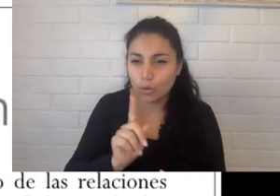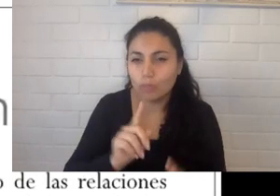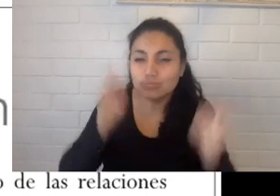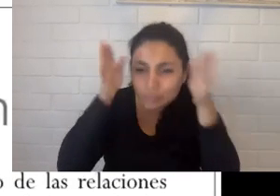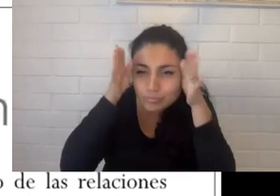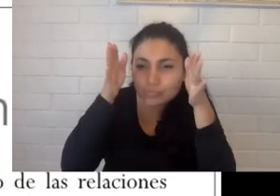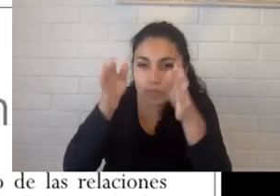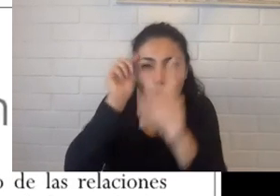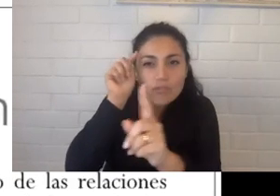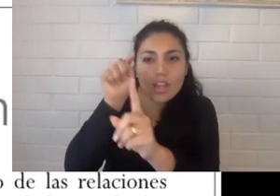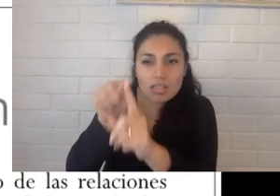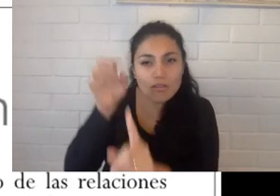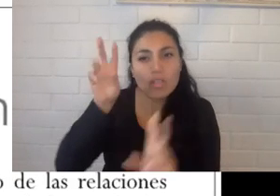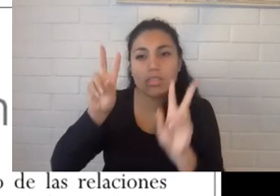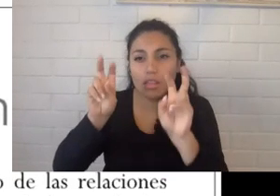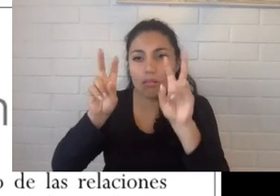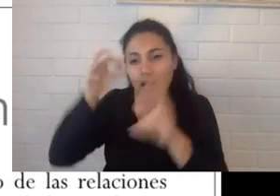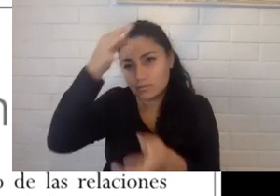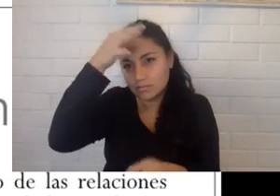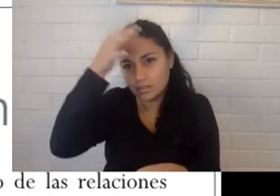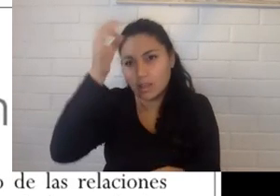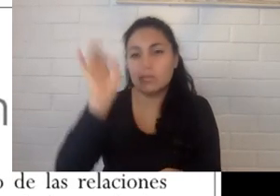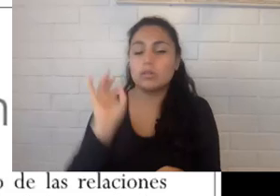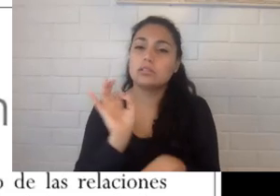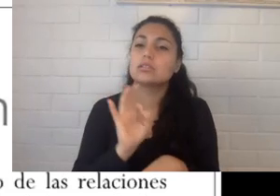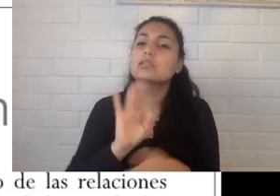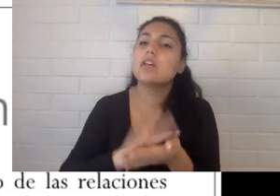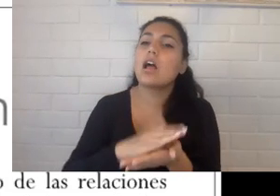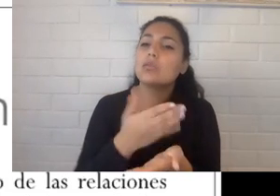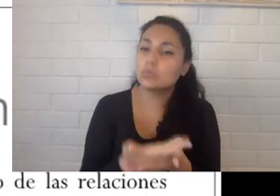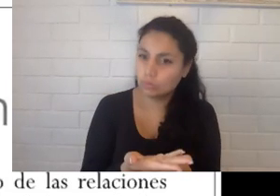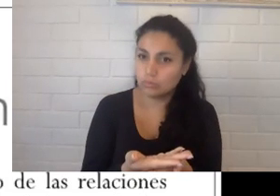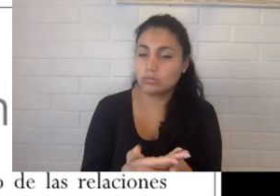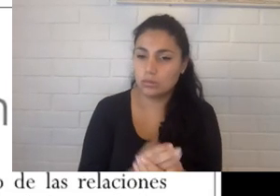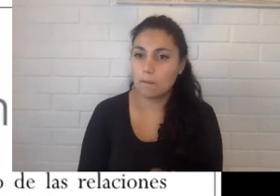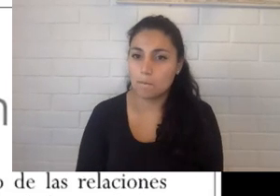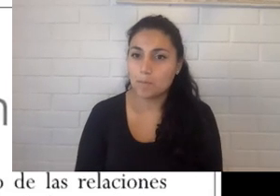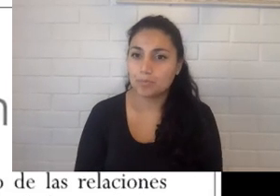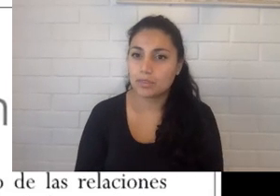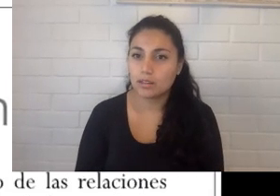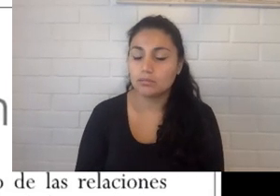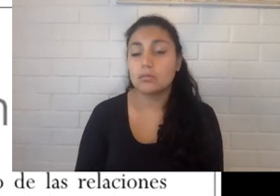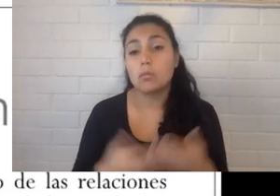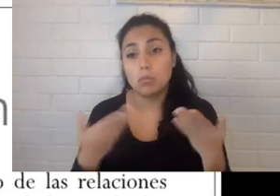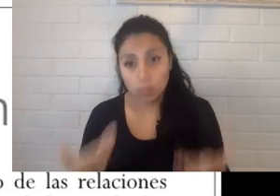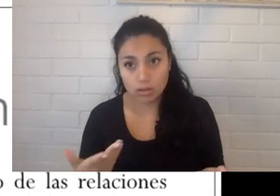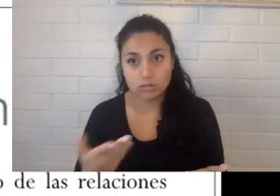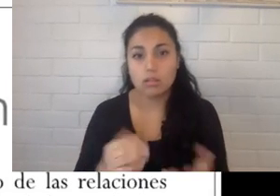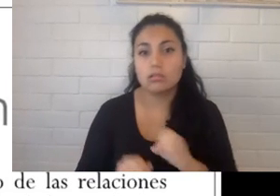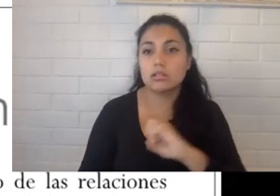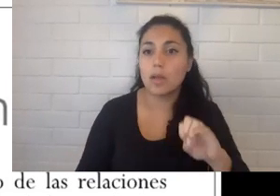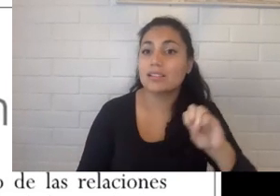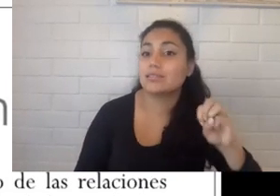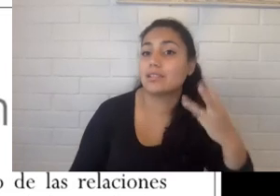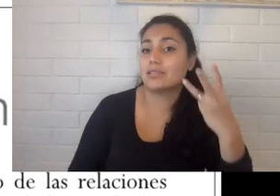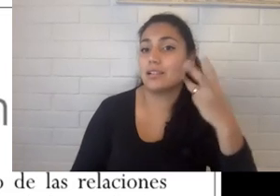tener un objetivo, y ese objetivo está en el acompañamiento de los procesos de salud o enfermedad, ¿ya? Por eso después en tercer año